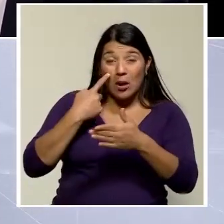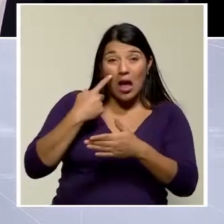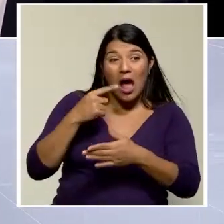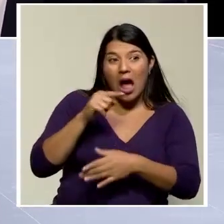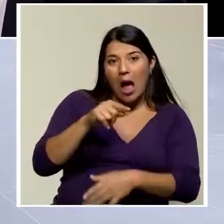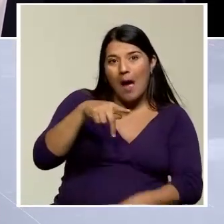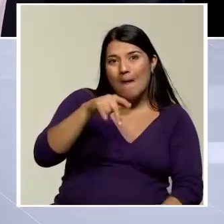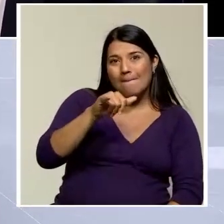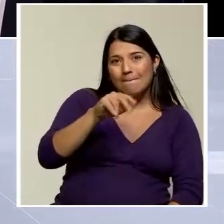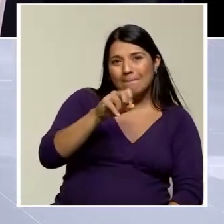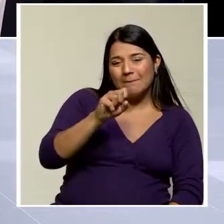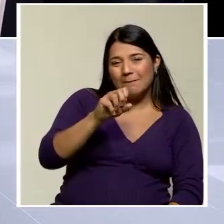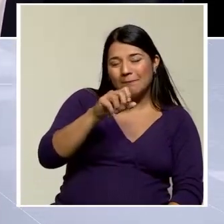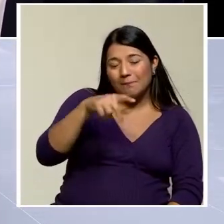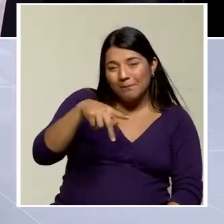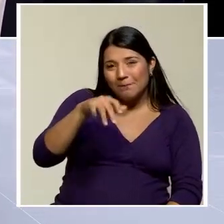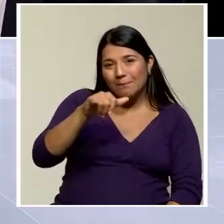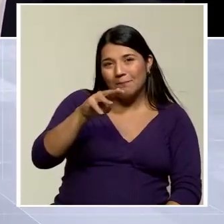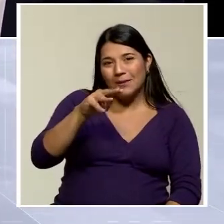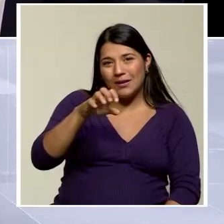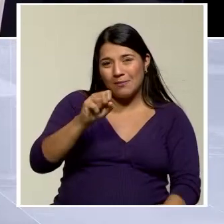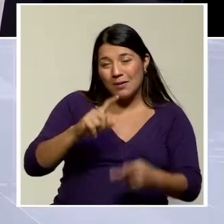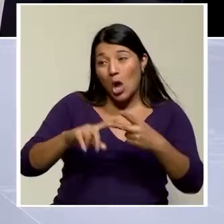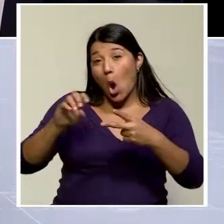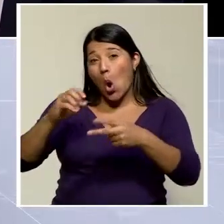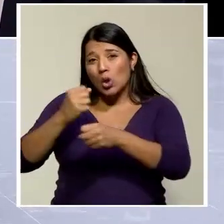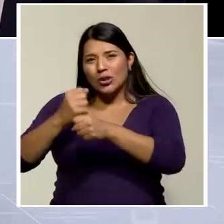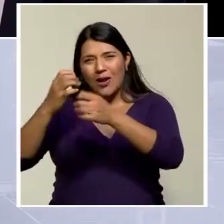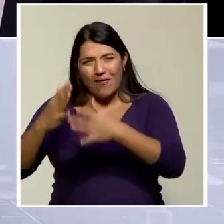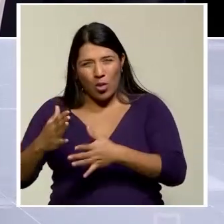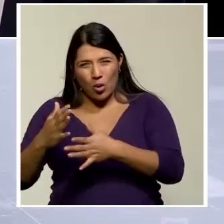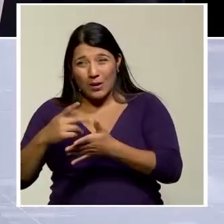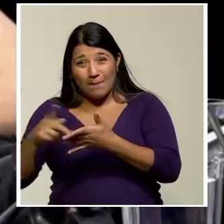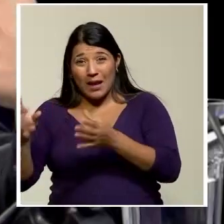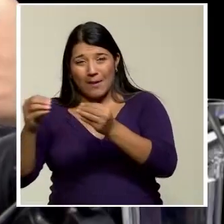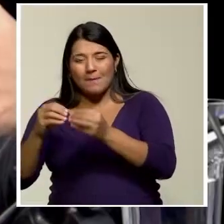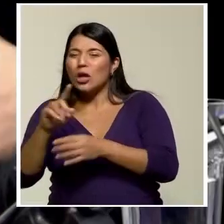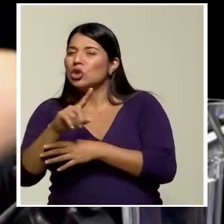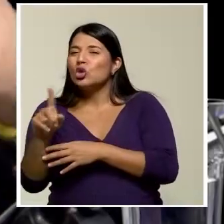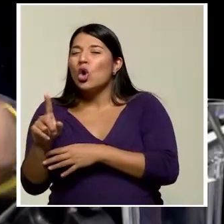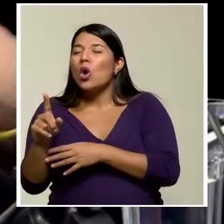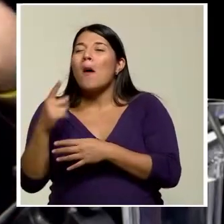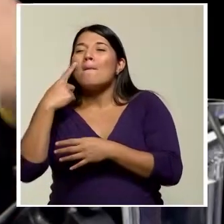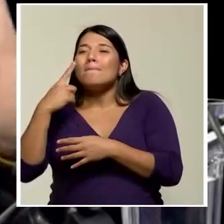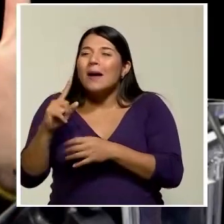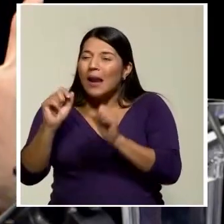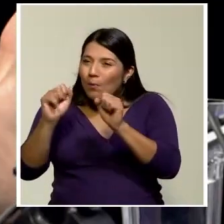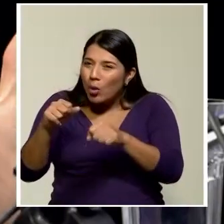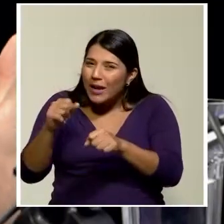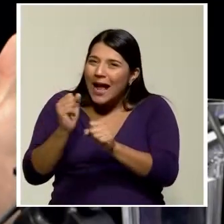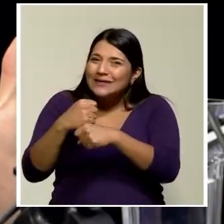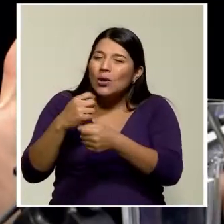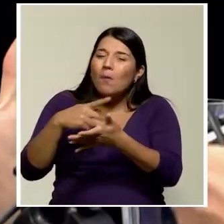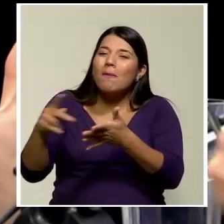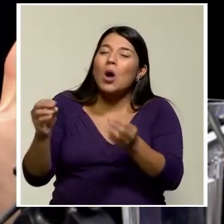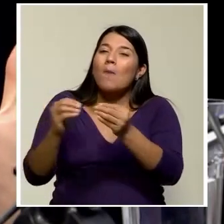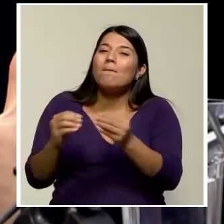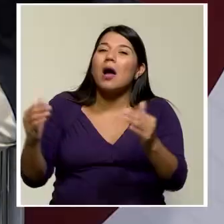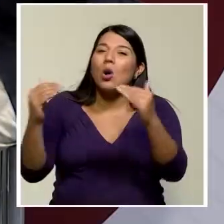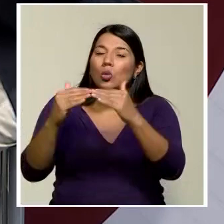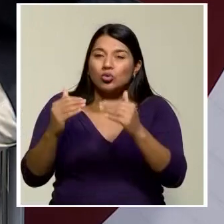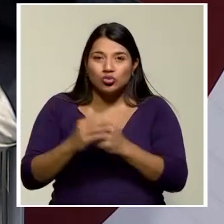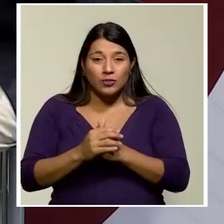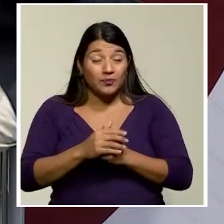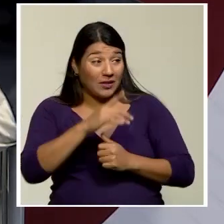independientes, más bien para redistribuir las cargas, para que más bien podamos dar más incentivos a las pequeñas empresas. Hay que cambiar